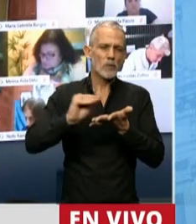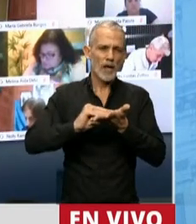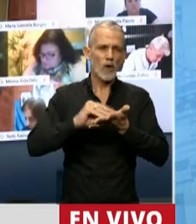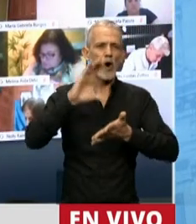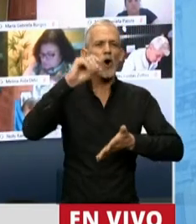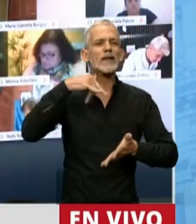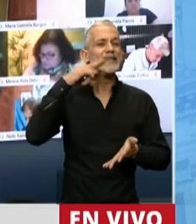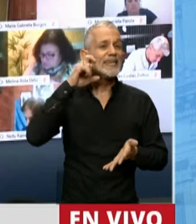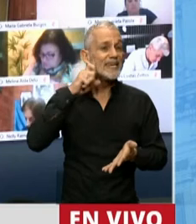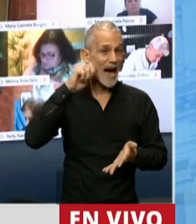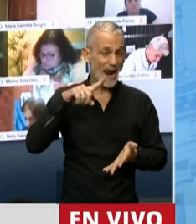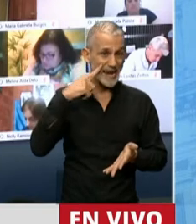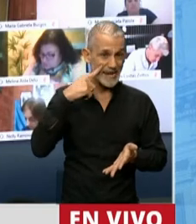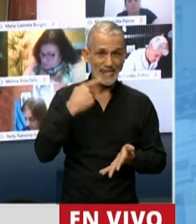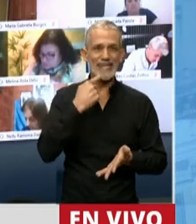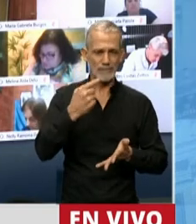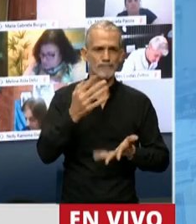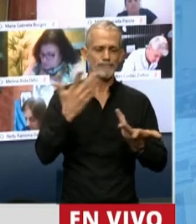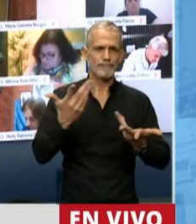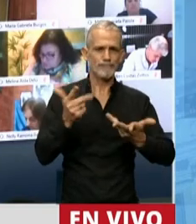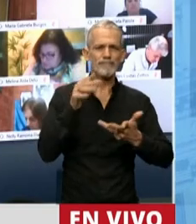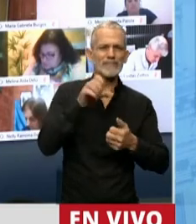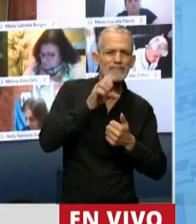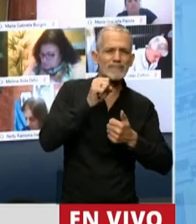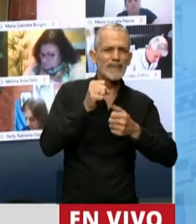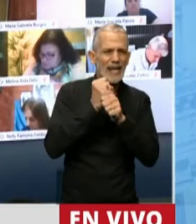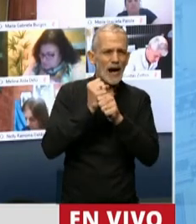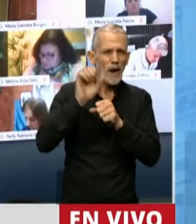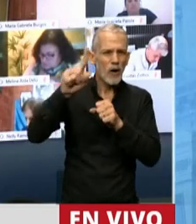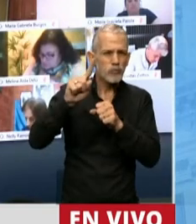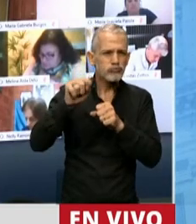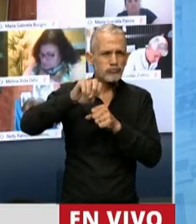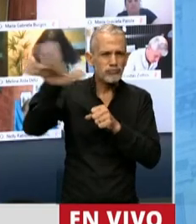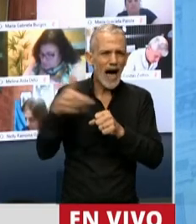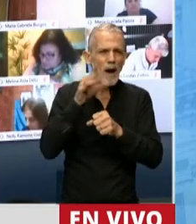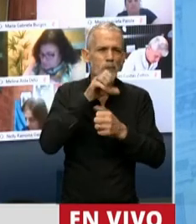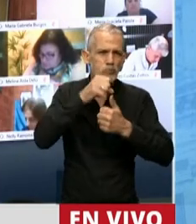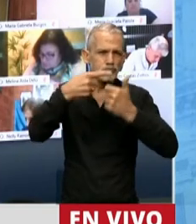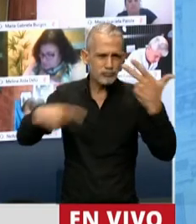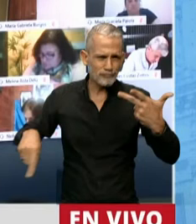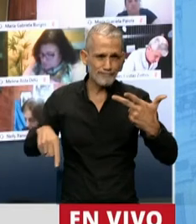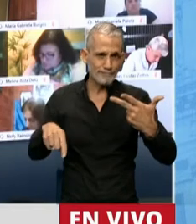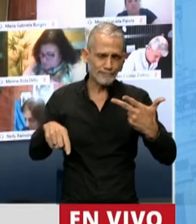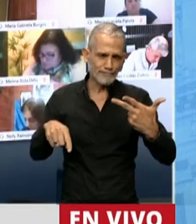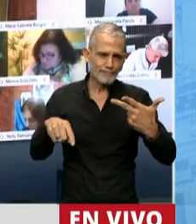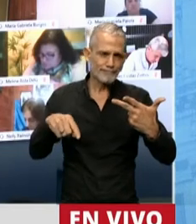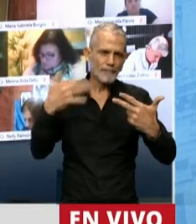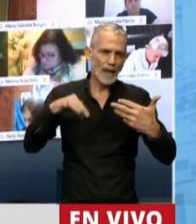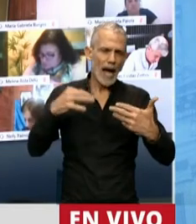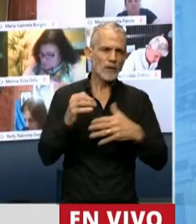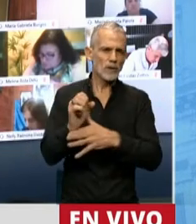diputado Contigiani, creo que el clúster citrícola, la actividad citrícola es un claro ejemplo del expertise,